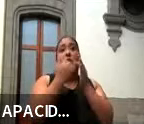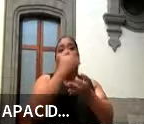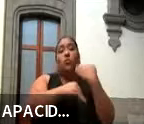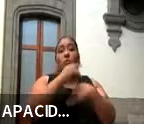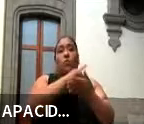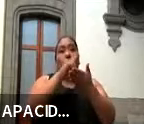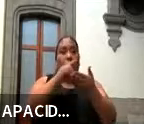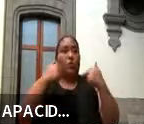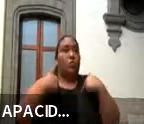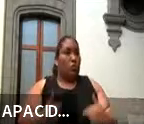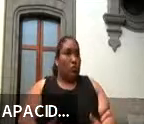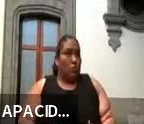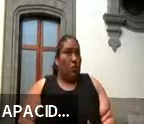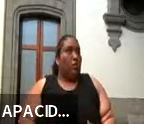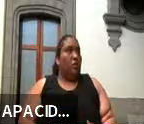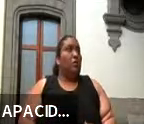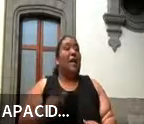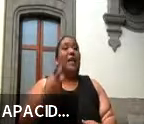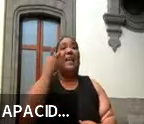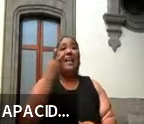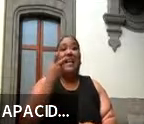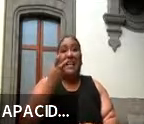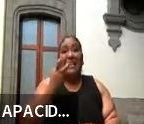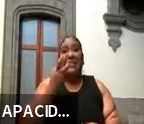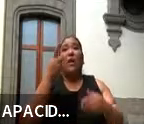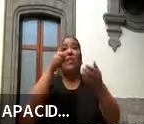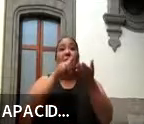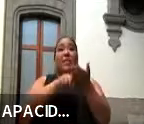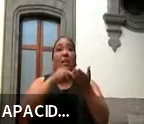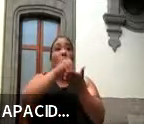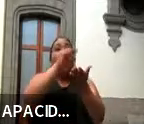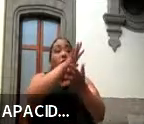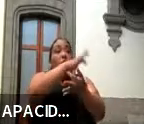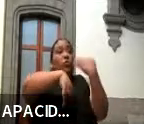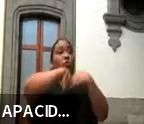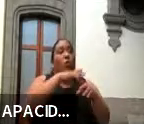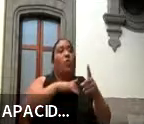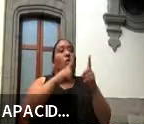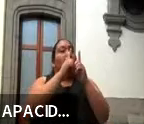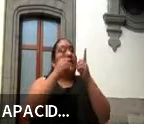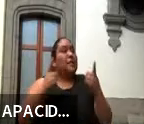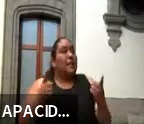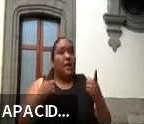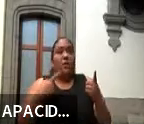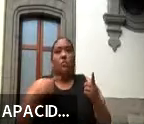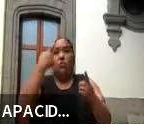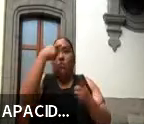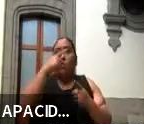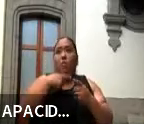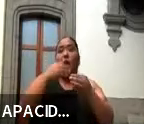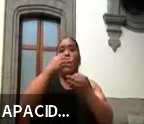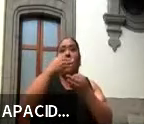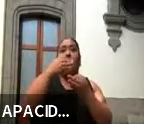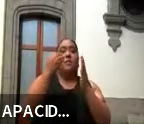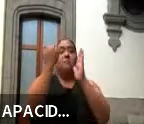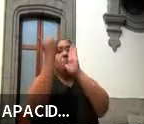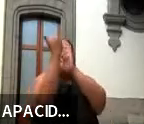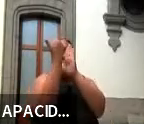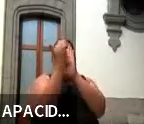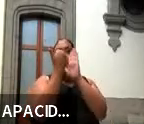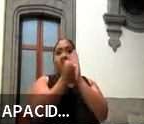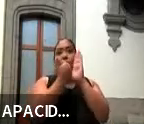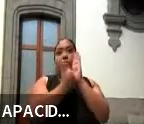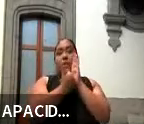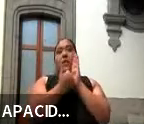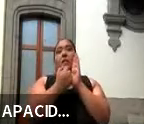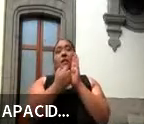la Agenda de Desarrollo Sostenible y que completa y amplía un set de indicadores tomando como una